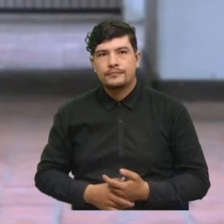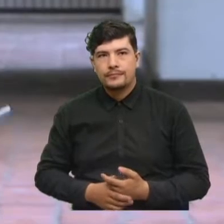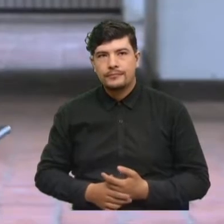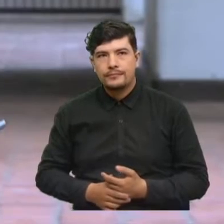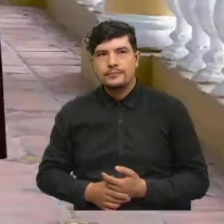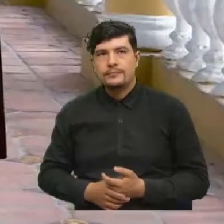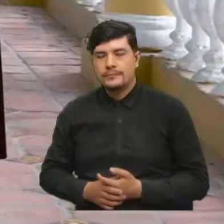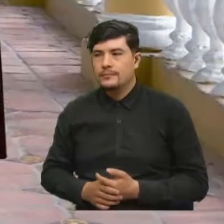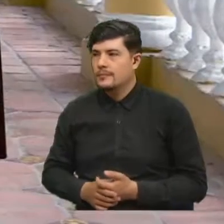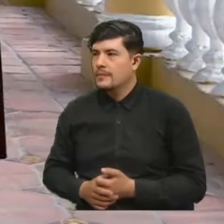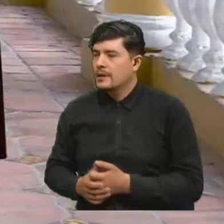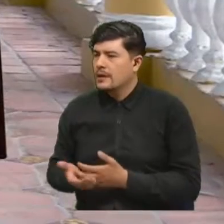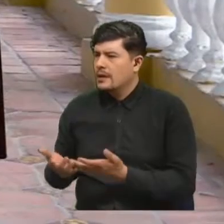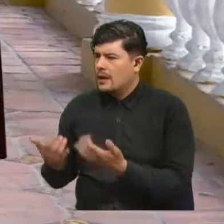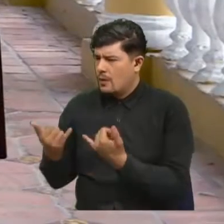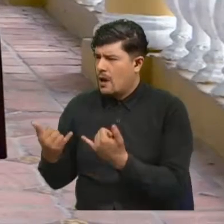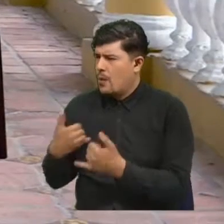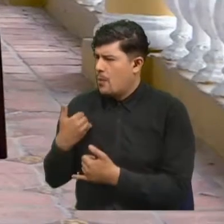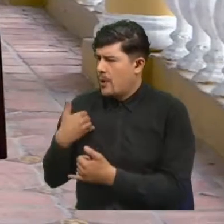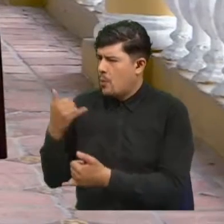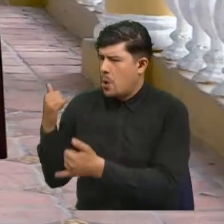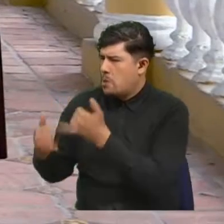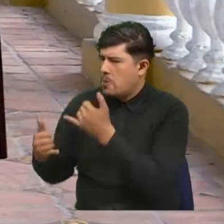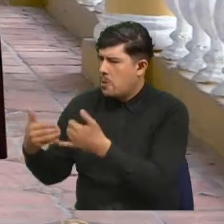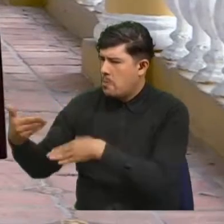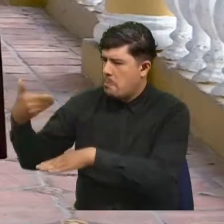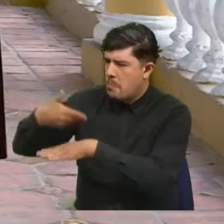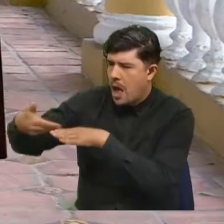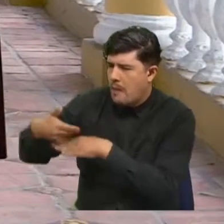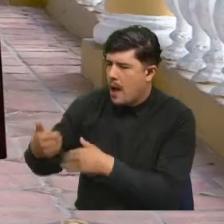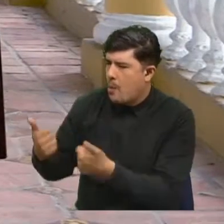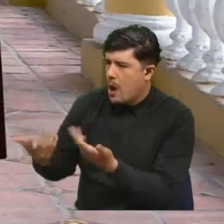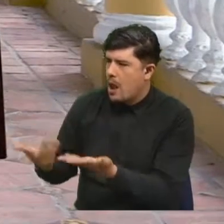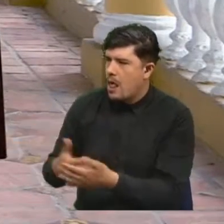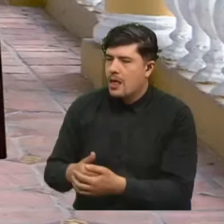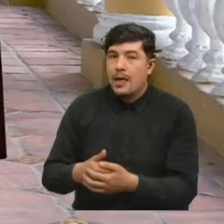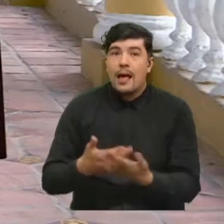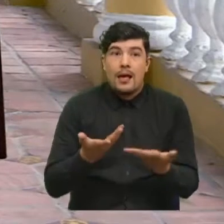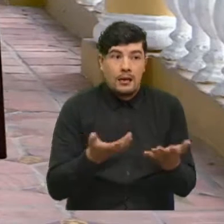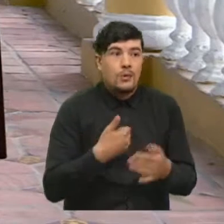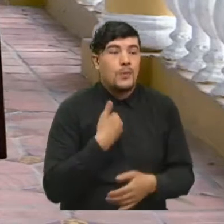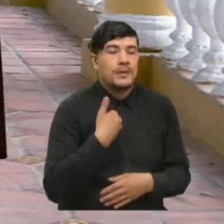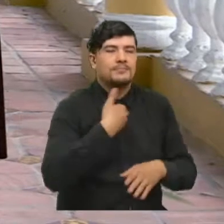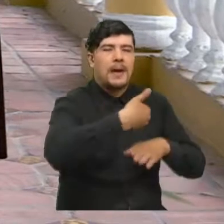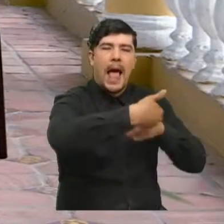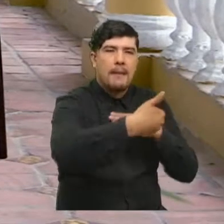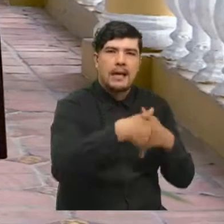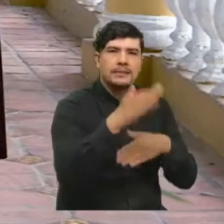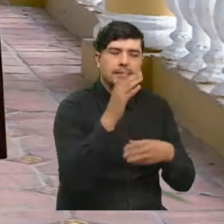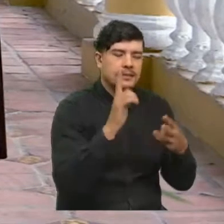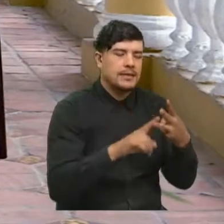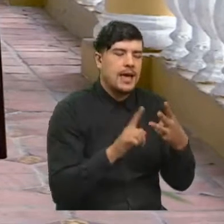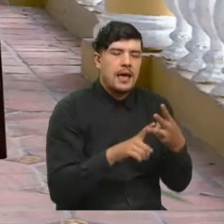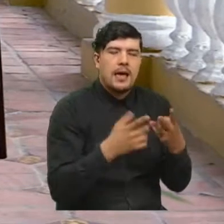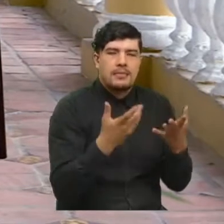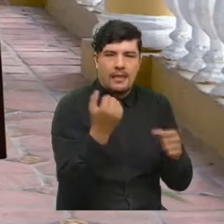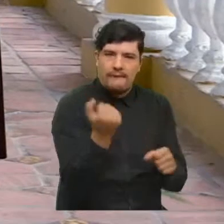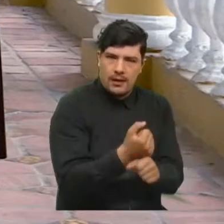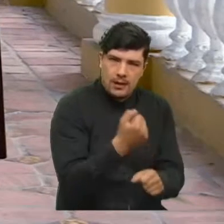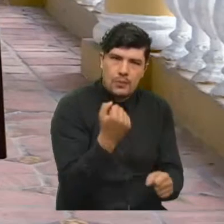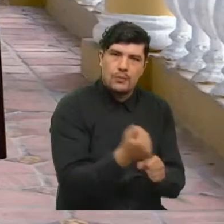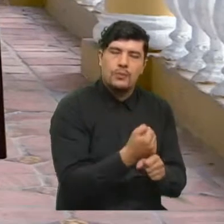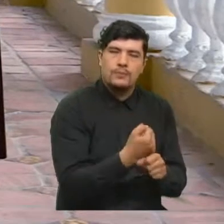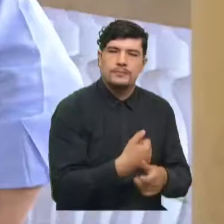este tema de jóvenes hay algo que también está solicitando el tema de empleo y yo creo que el gobierno nacional pues ha venido